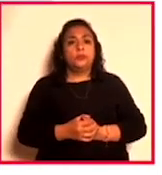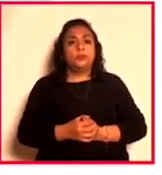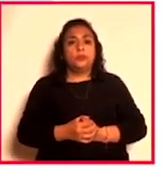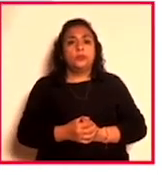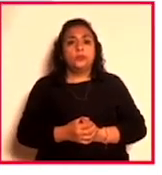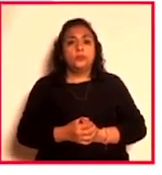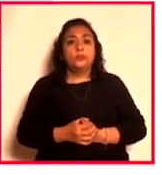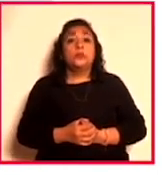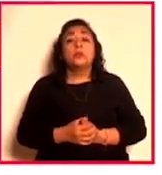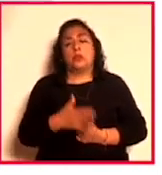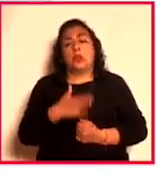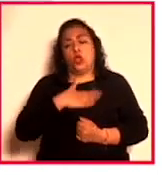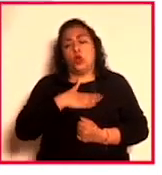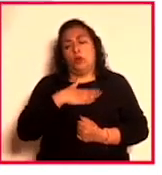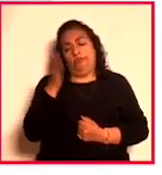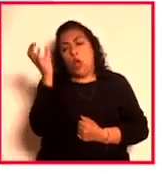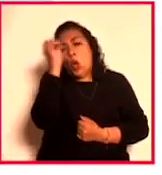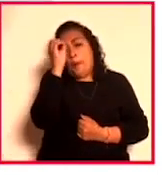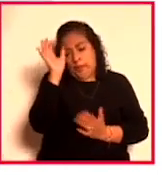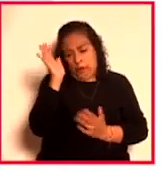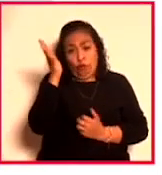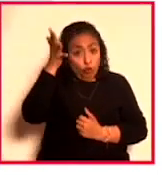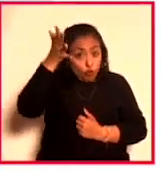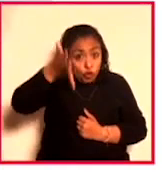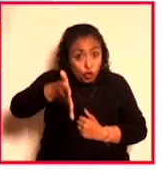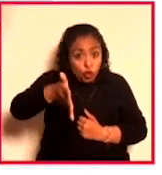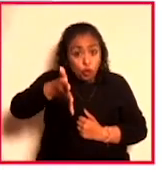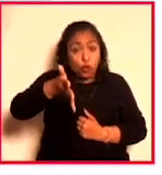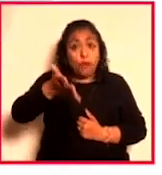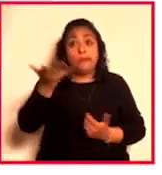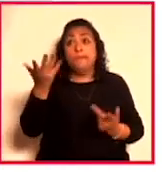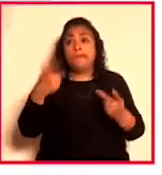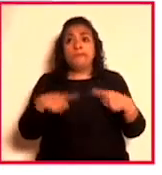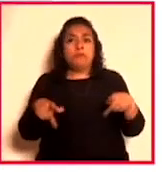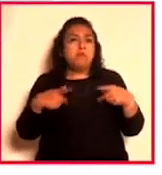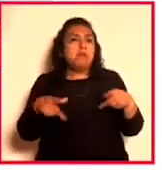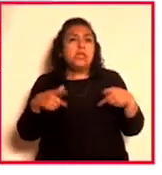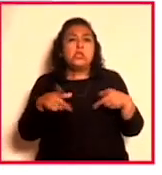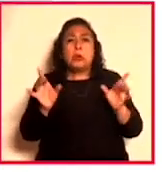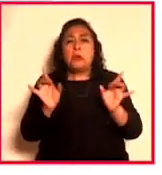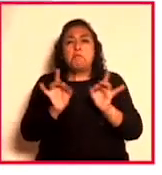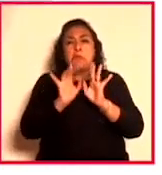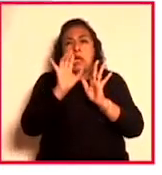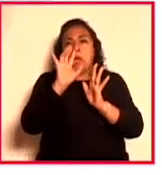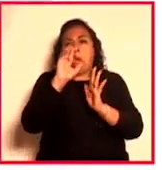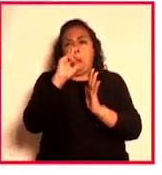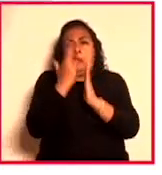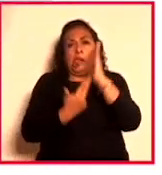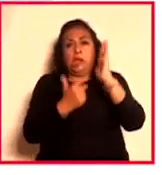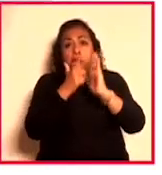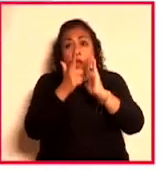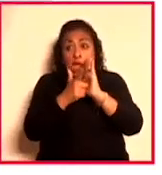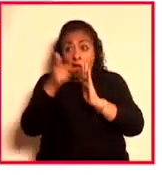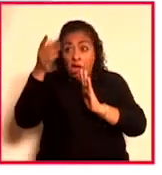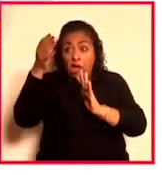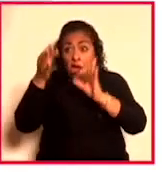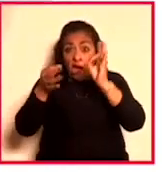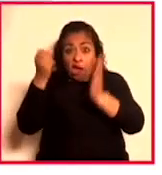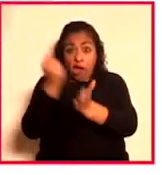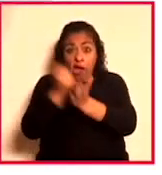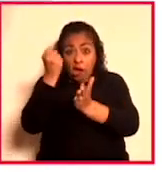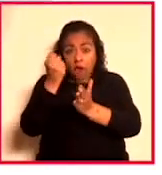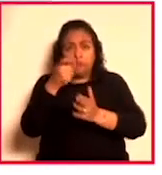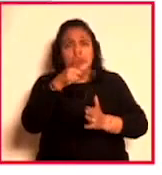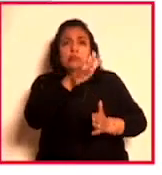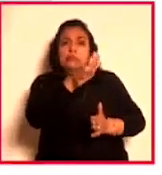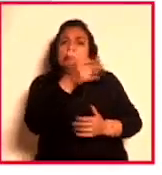Yo creo que en lo futuro, cuando una persona comete estos delitos y sea sentenciada, le van a decir, señor, me da mucha